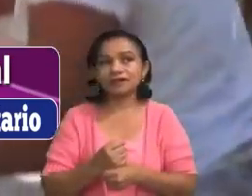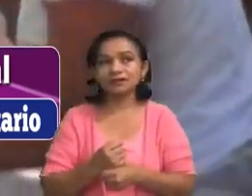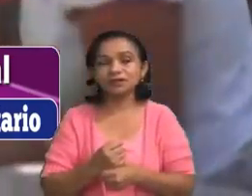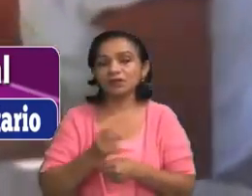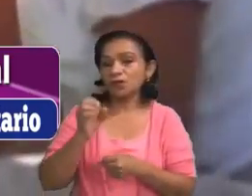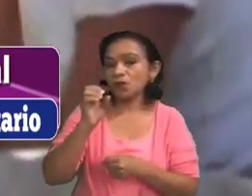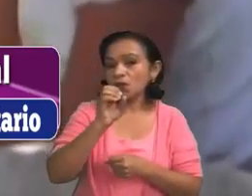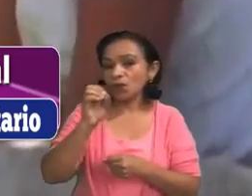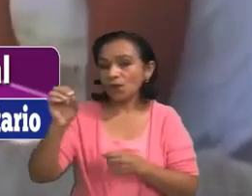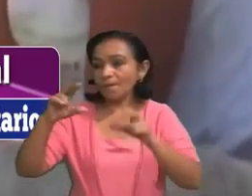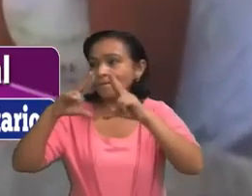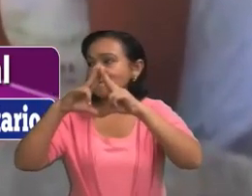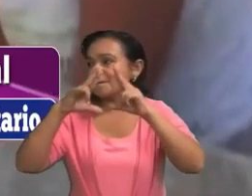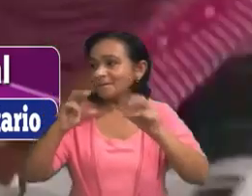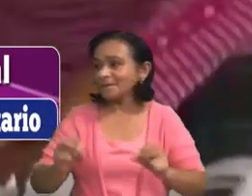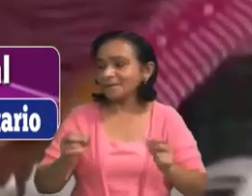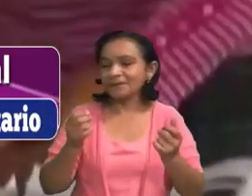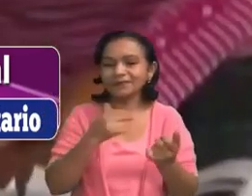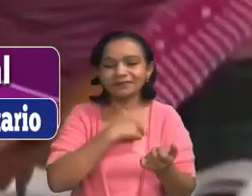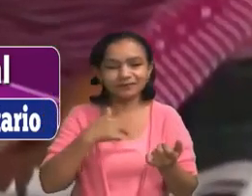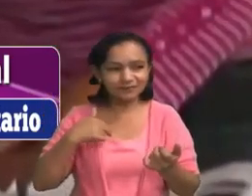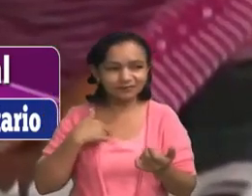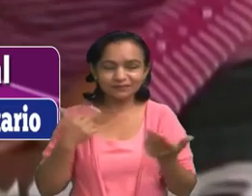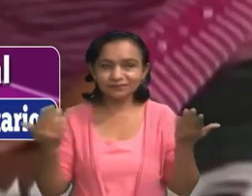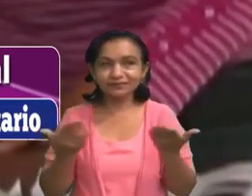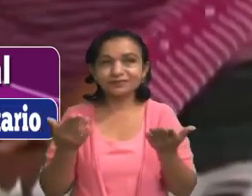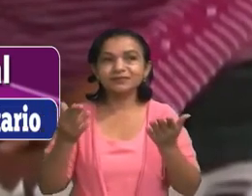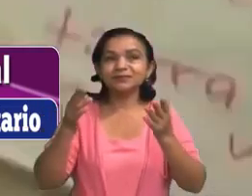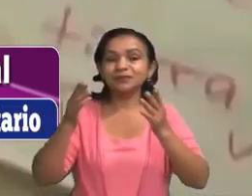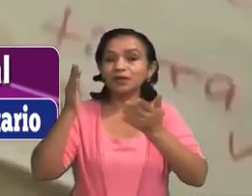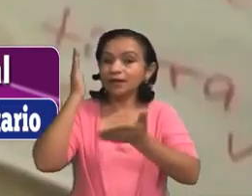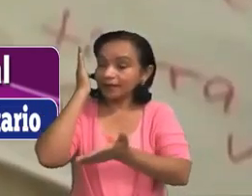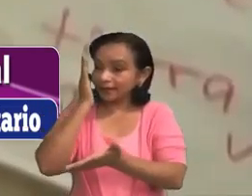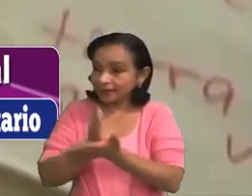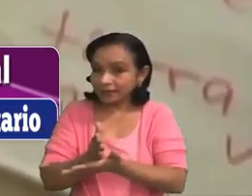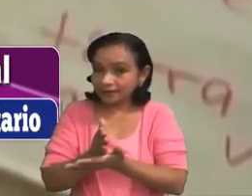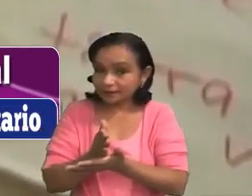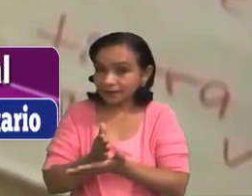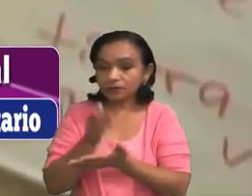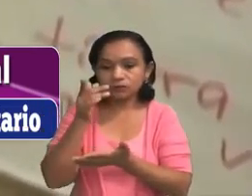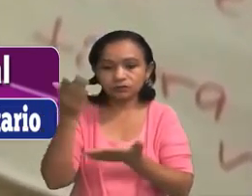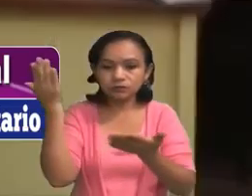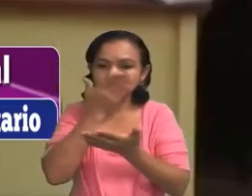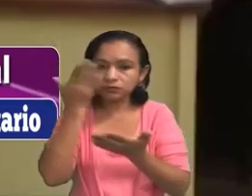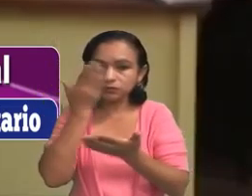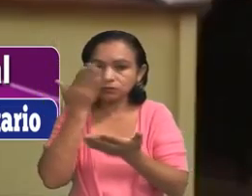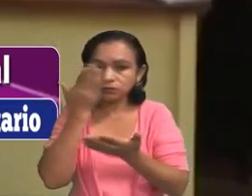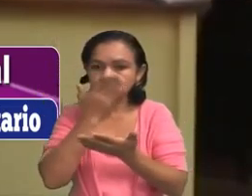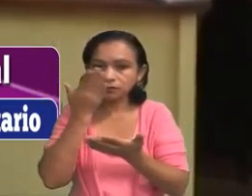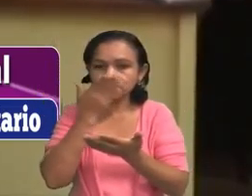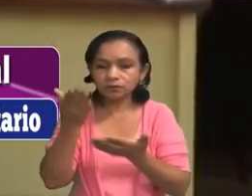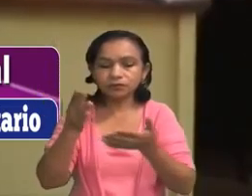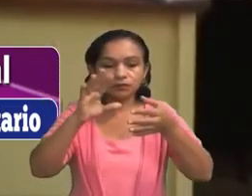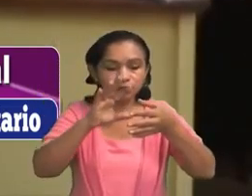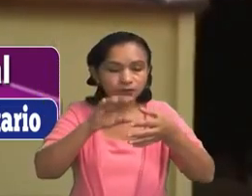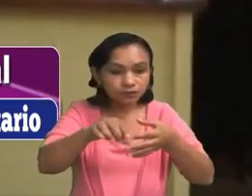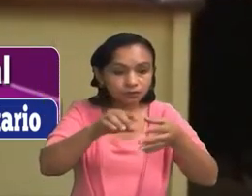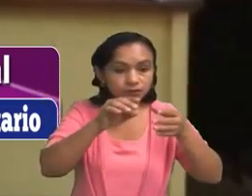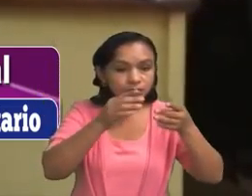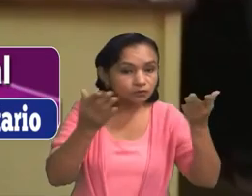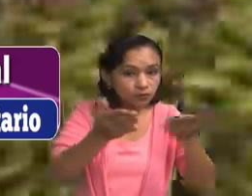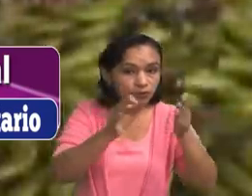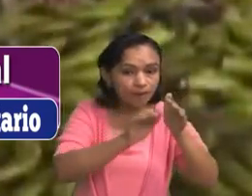del país, y hemos decidido desde la formación ahí trabajar alrededor de las cadenas de valor